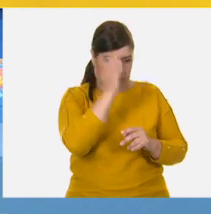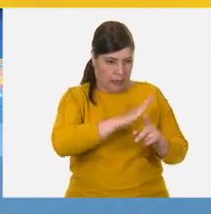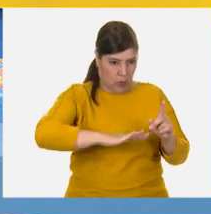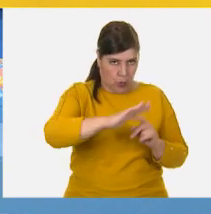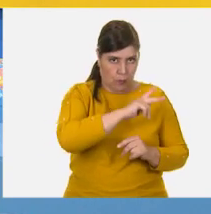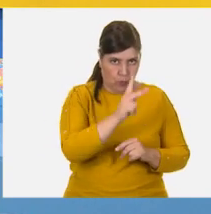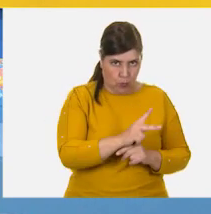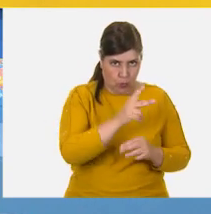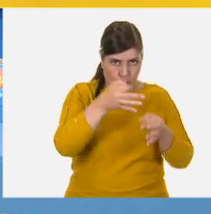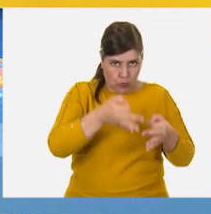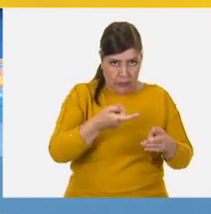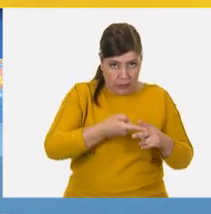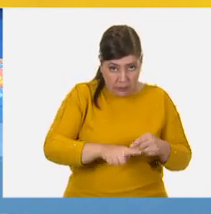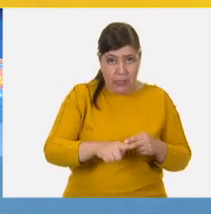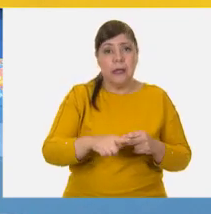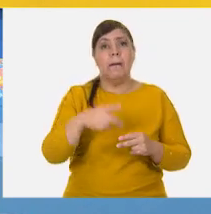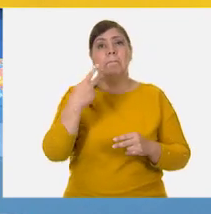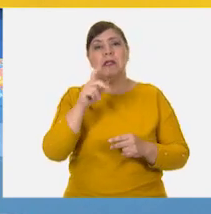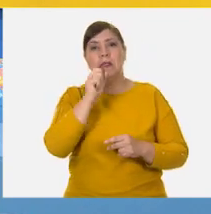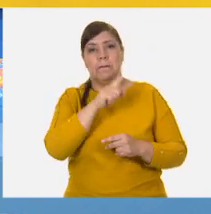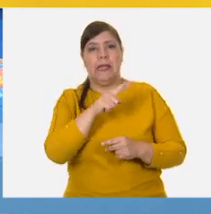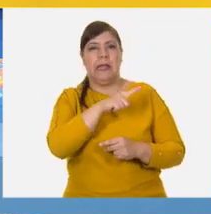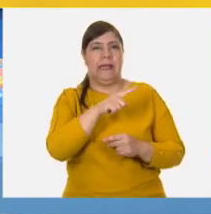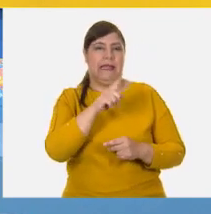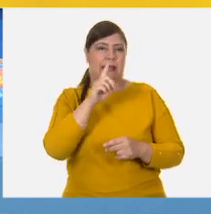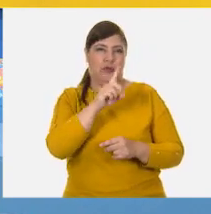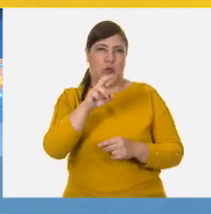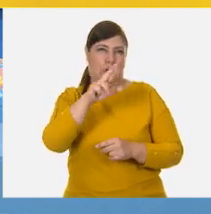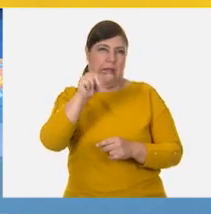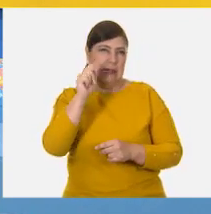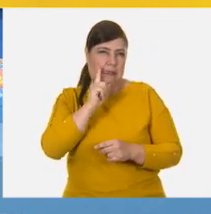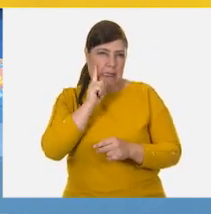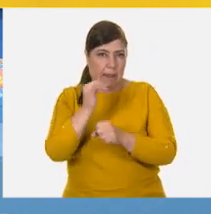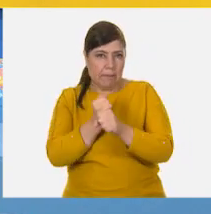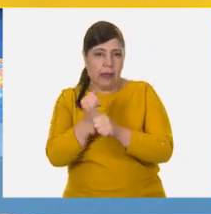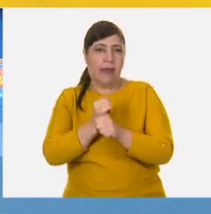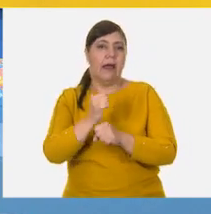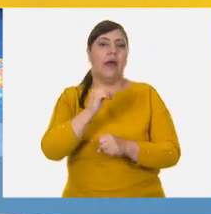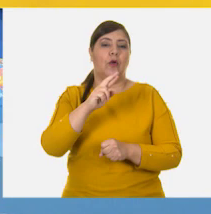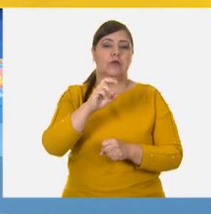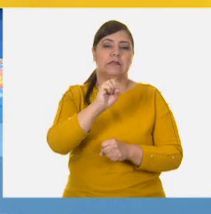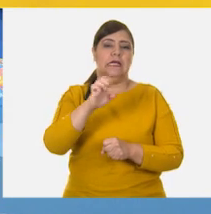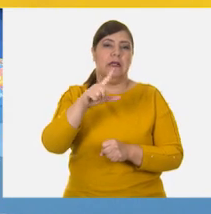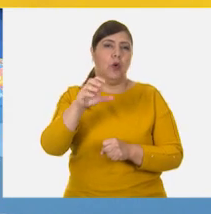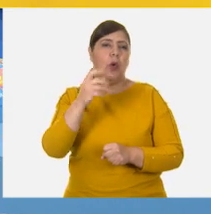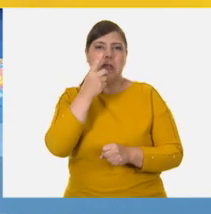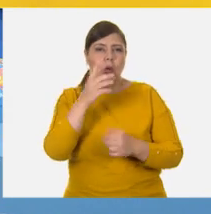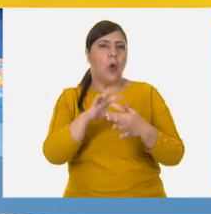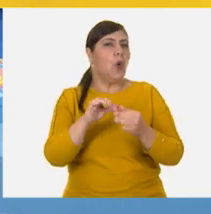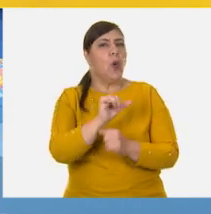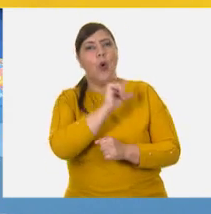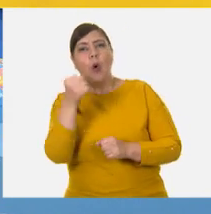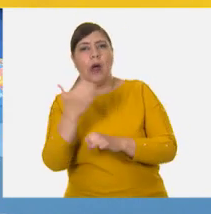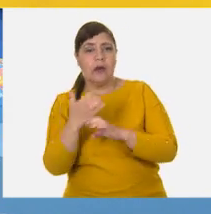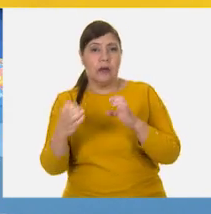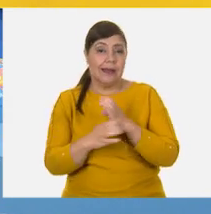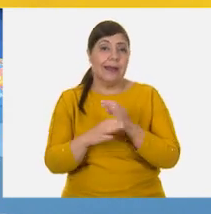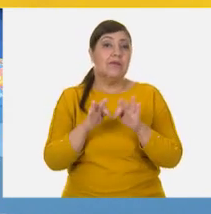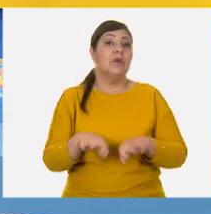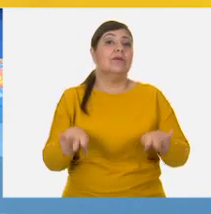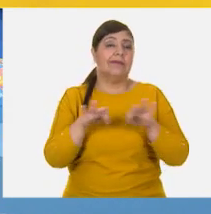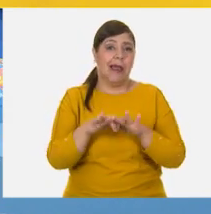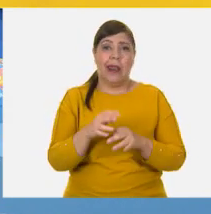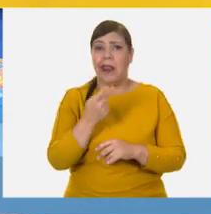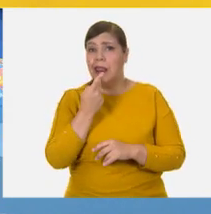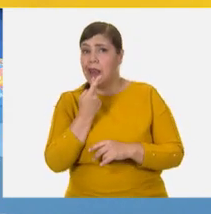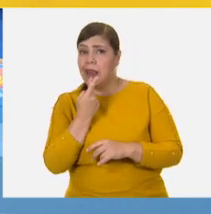pero también la doctora Rosselló mencionó otro aspecto bastante interesante, las formas de hablar, y eso me parece